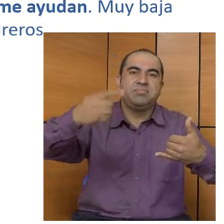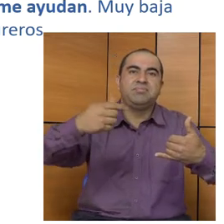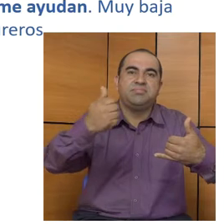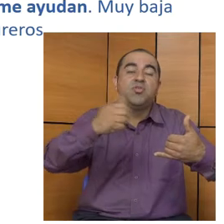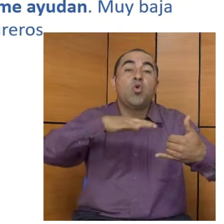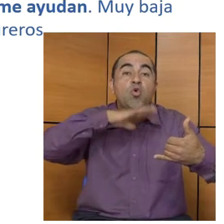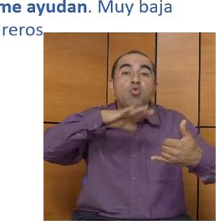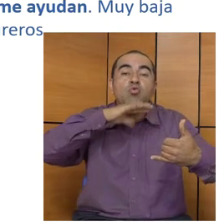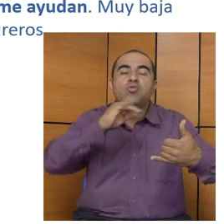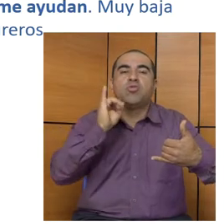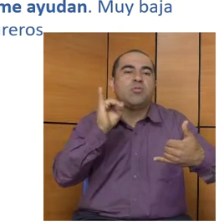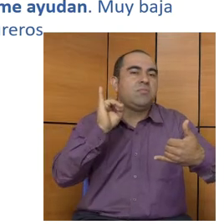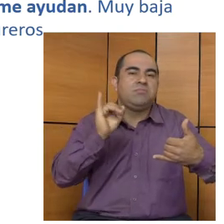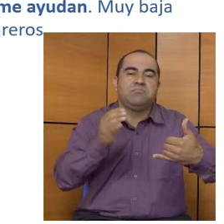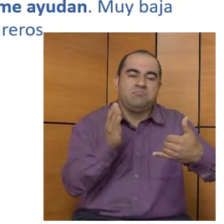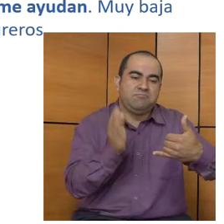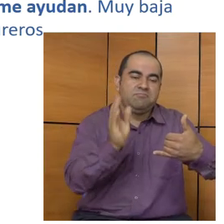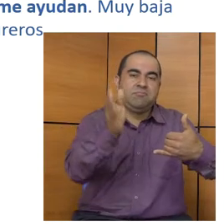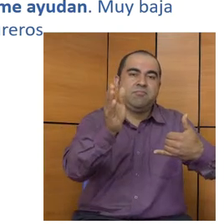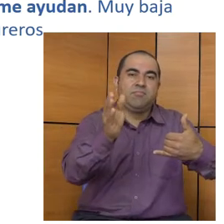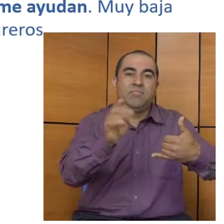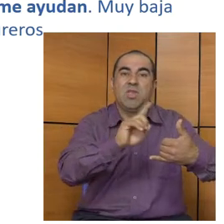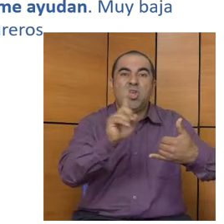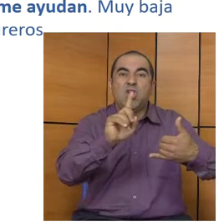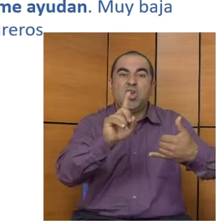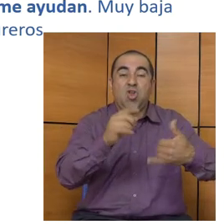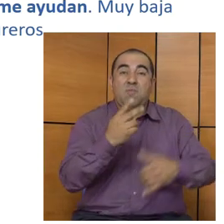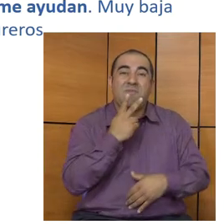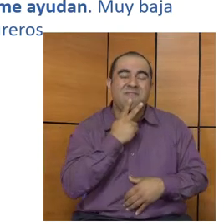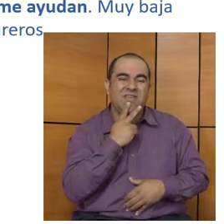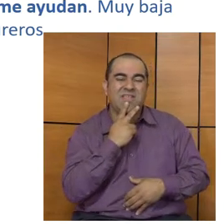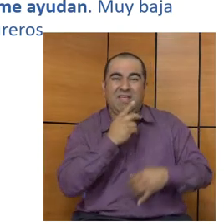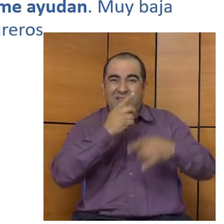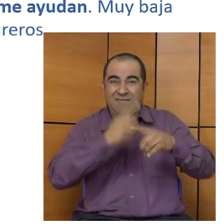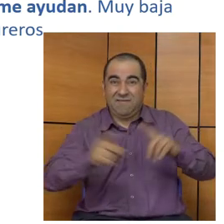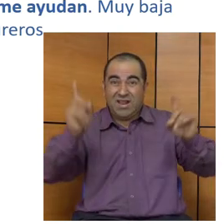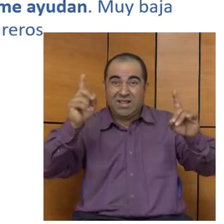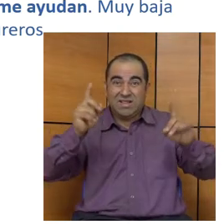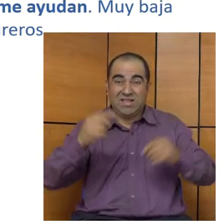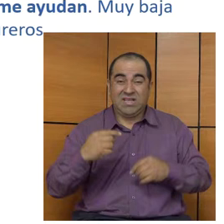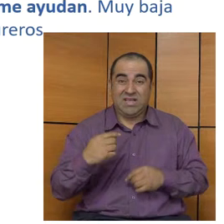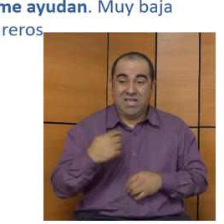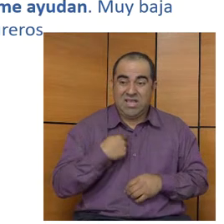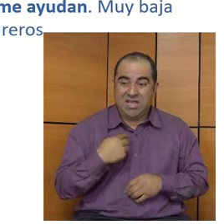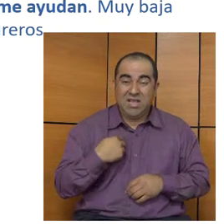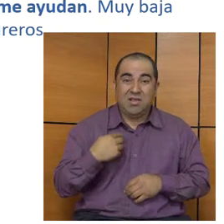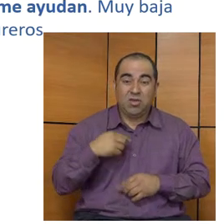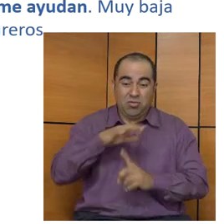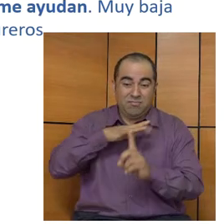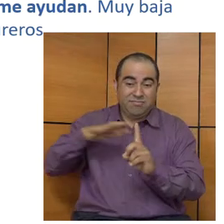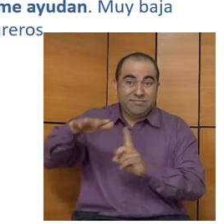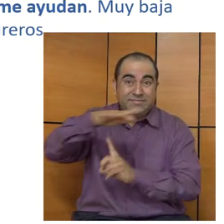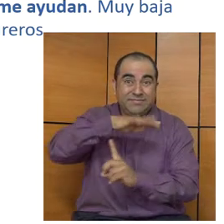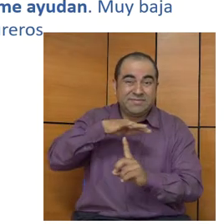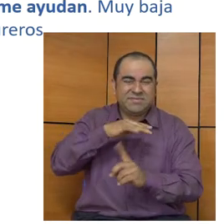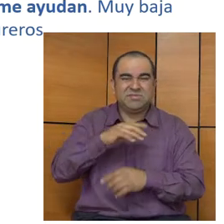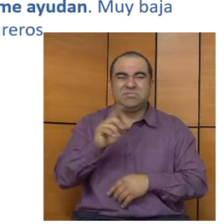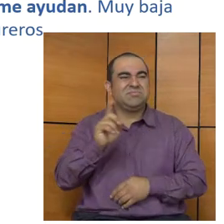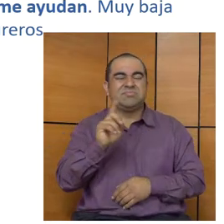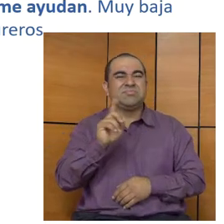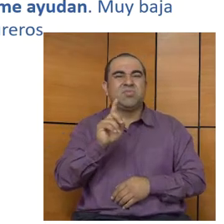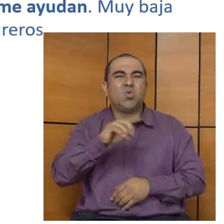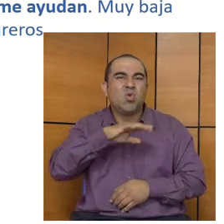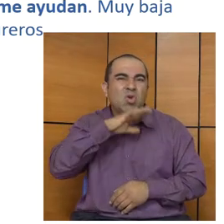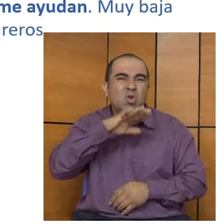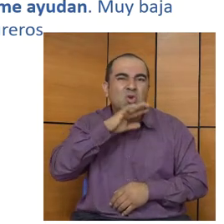eso no se adapta a su estilo de vida, no se le adapta a sus circunstancias particulares,